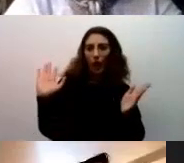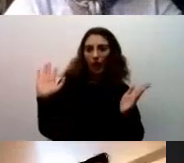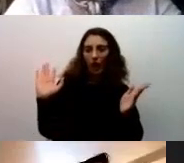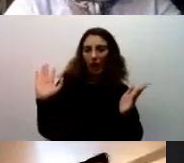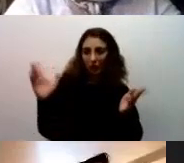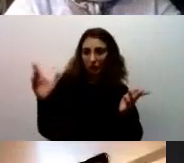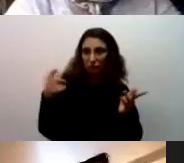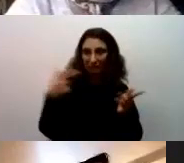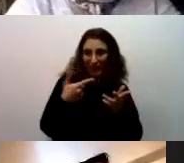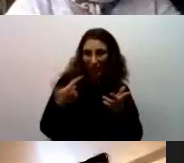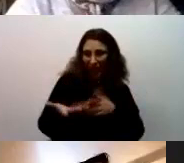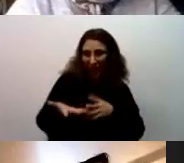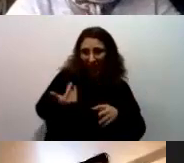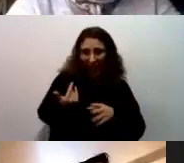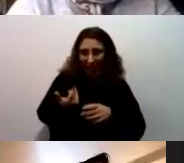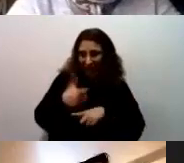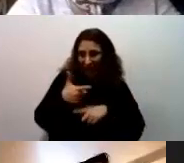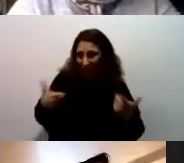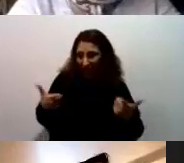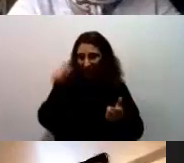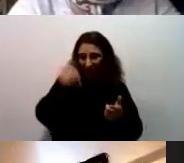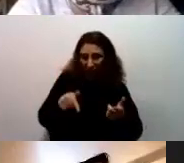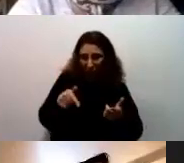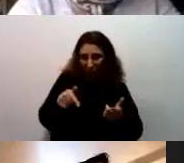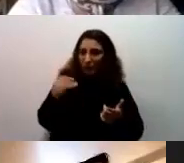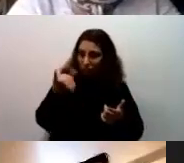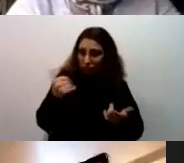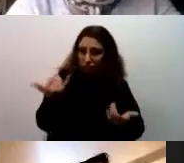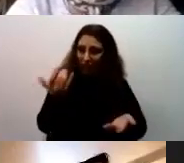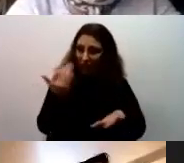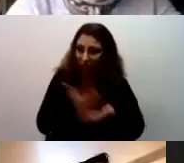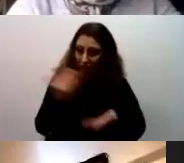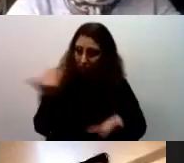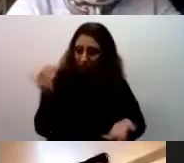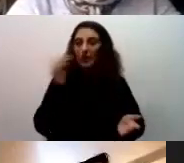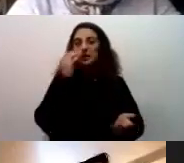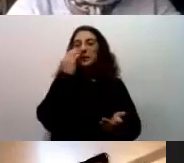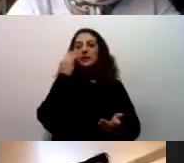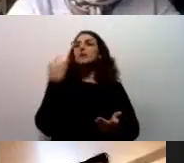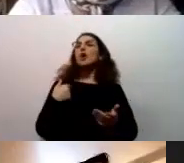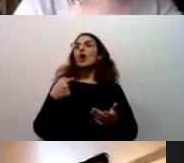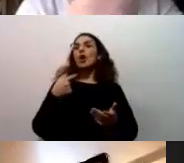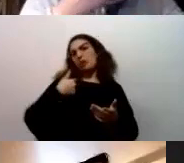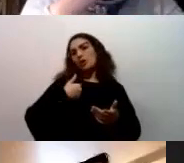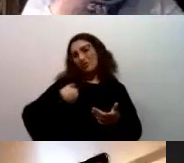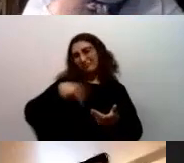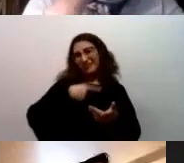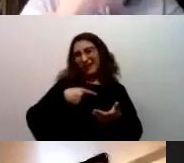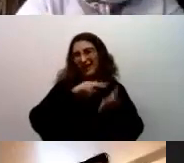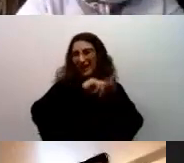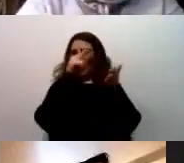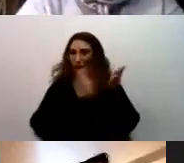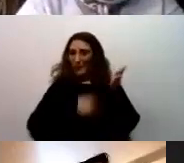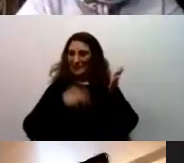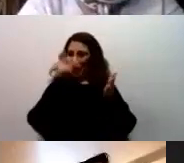Nosotros tenemos la Convención sobre los Derechos de las Personas con Discapacidad, pero no podemos lograr,